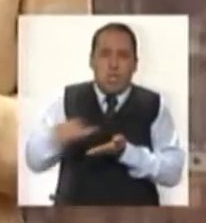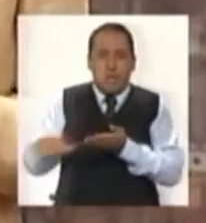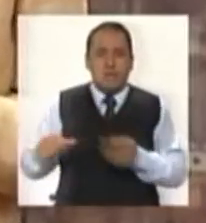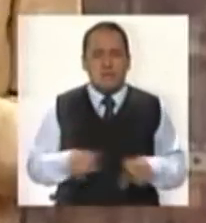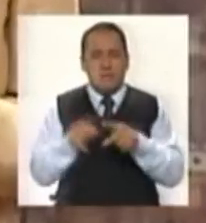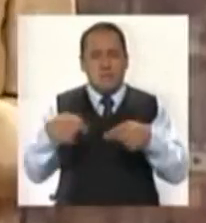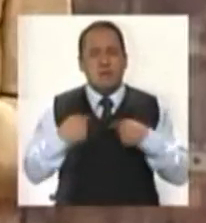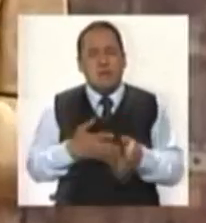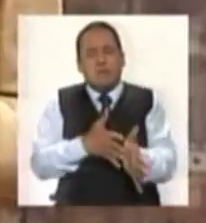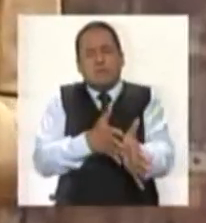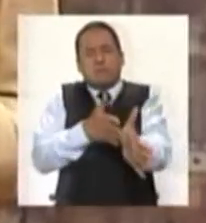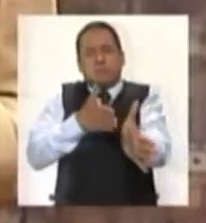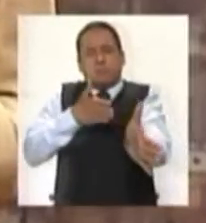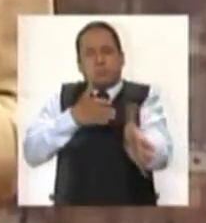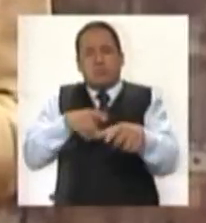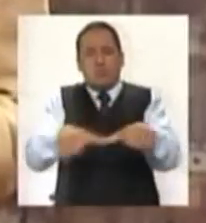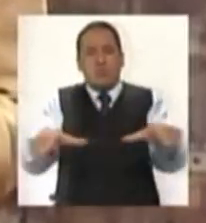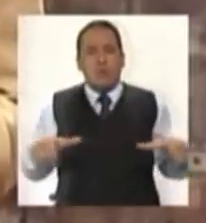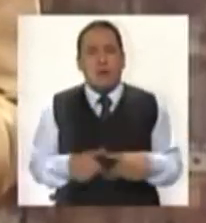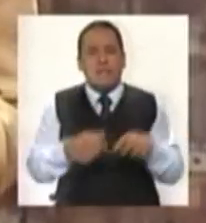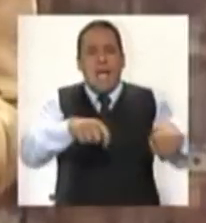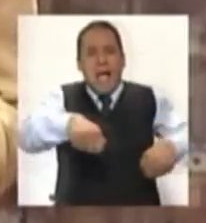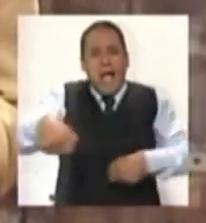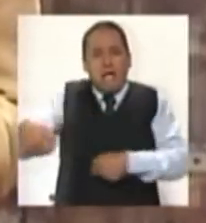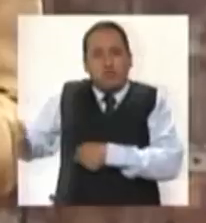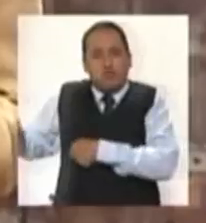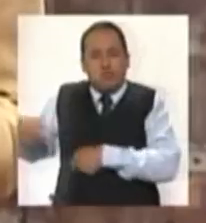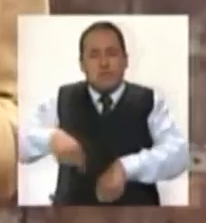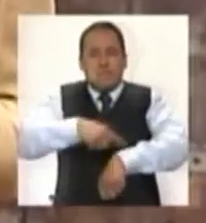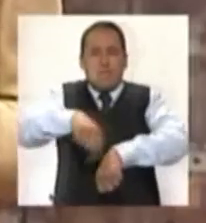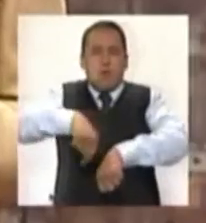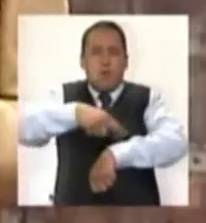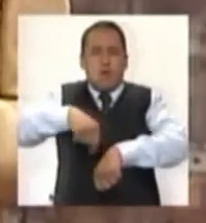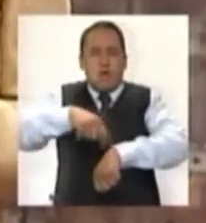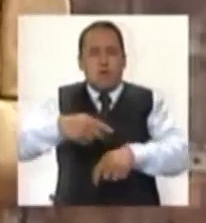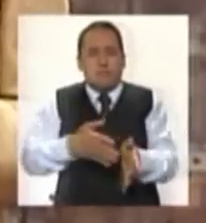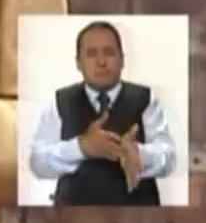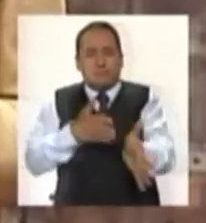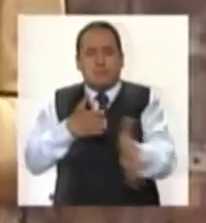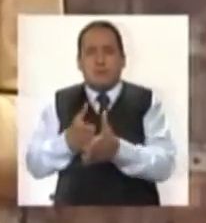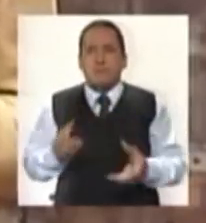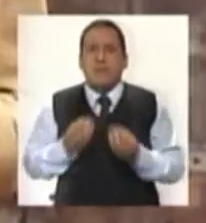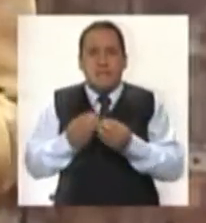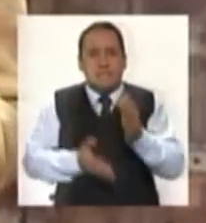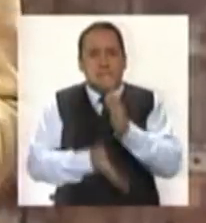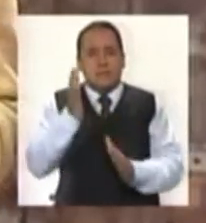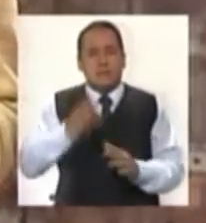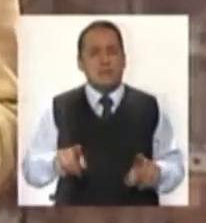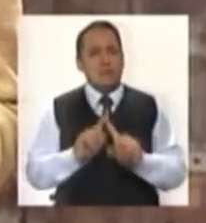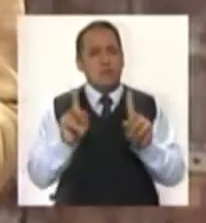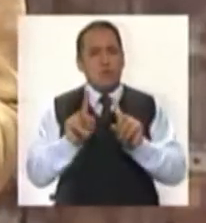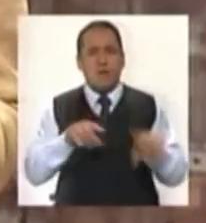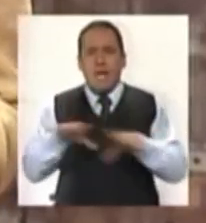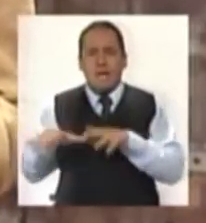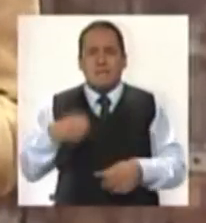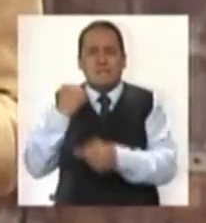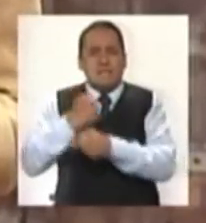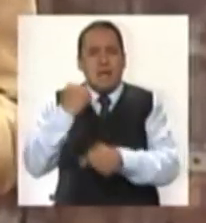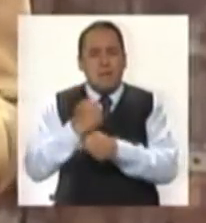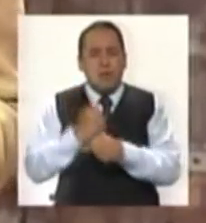tráfico infernal en la zona de Acho, restándoles tiempo para el disfrute con sus familias, y tampoco realizó obra